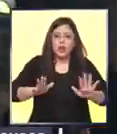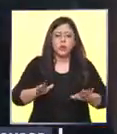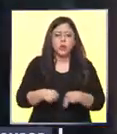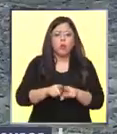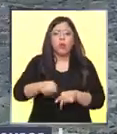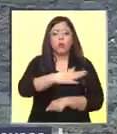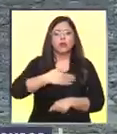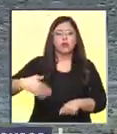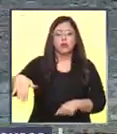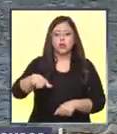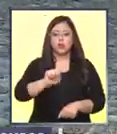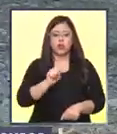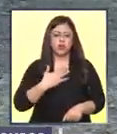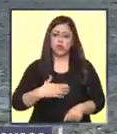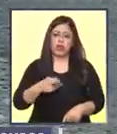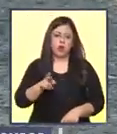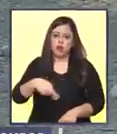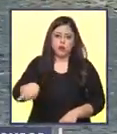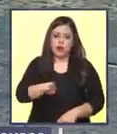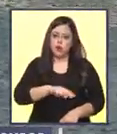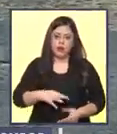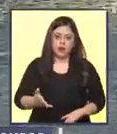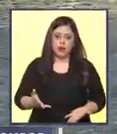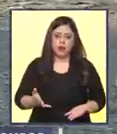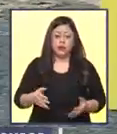nadie quiere vuelva a repetirse. Por ahí